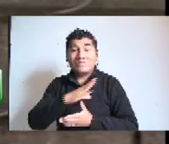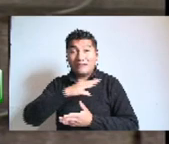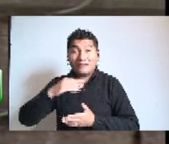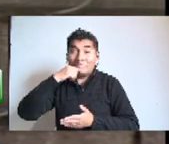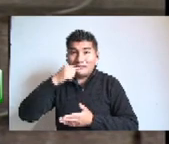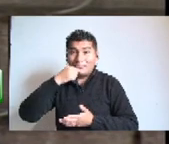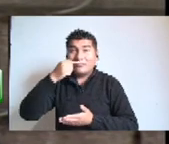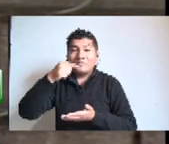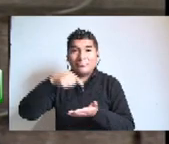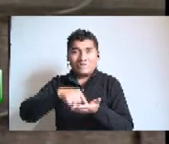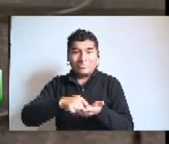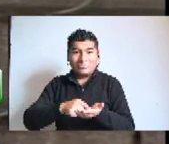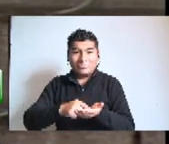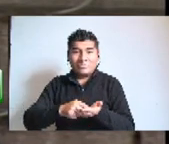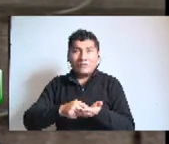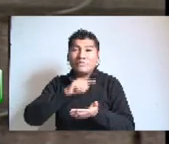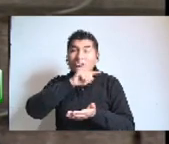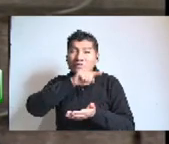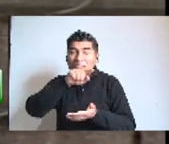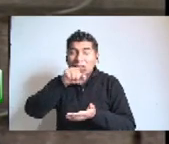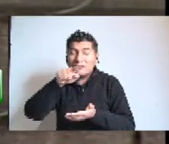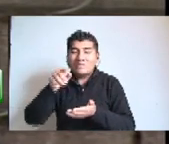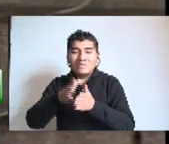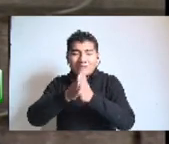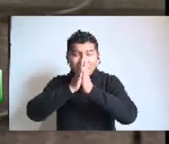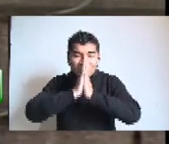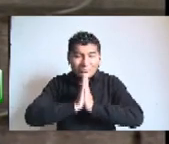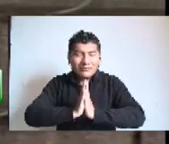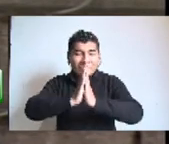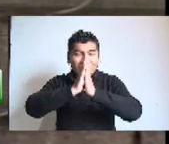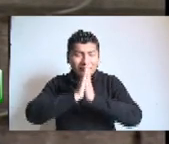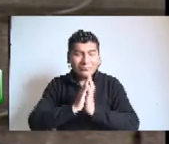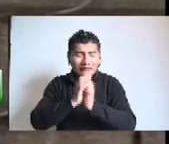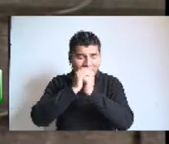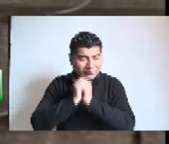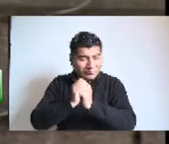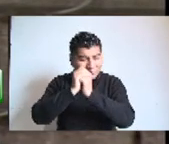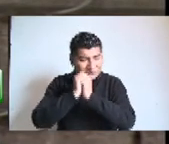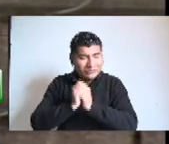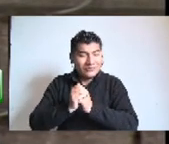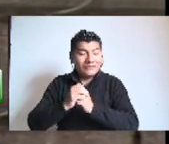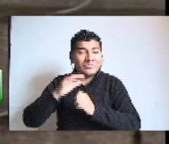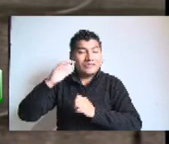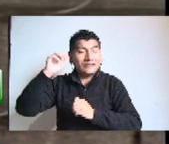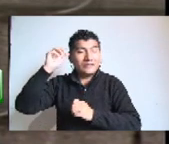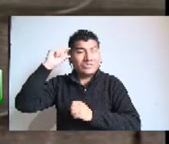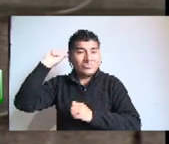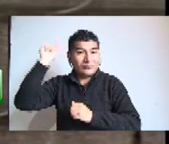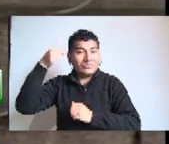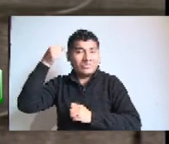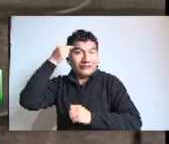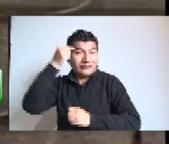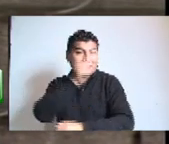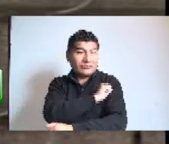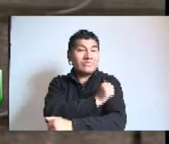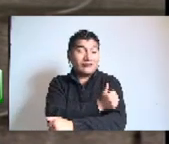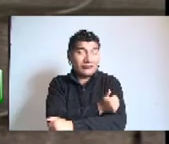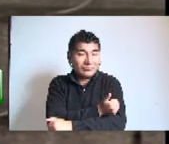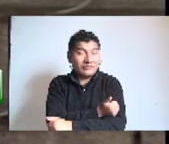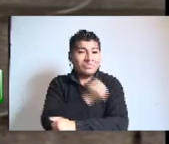así: reza, ora por los soberanos y por las autoridades para